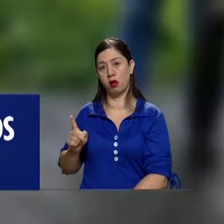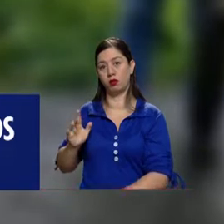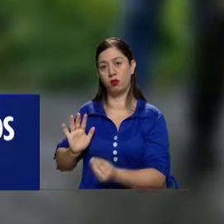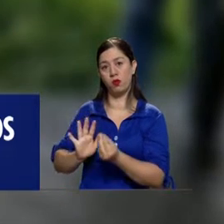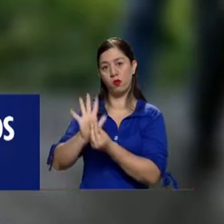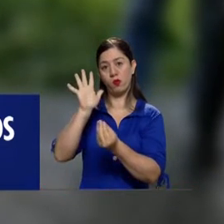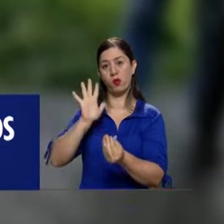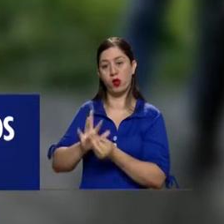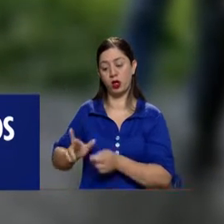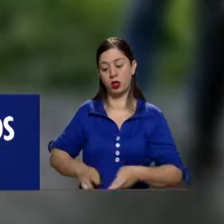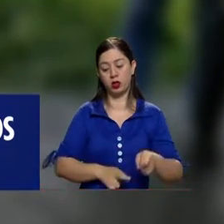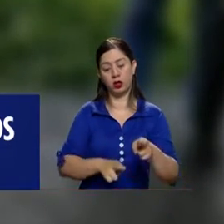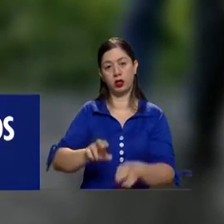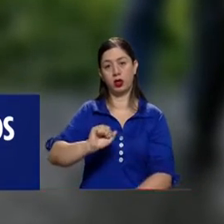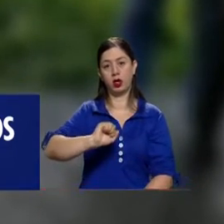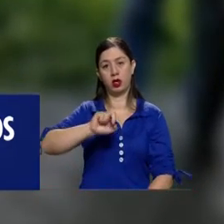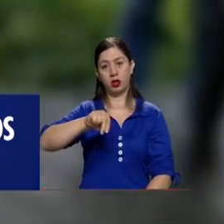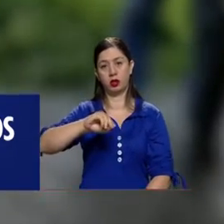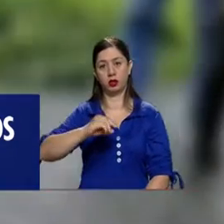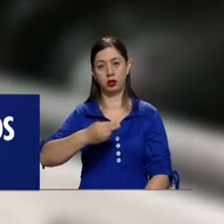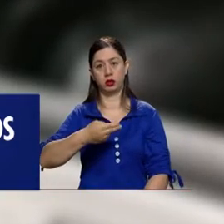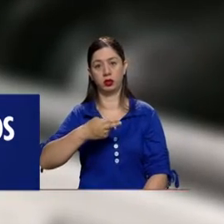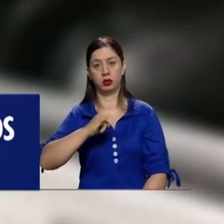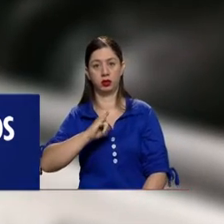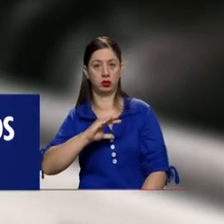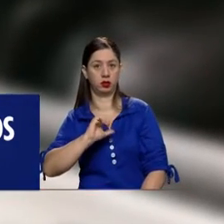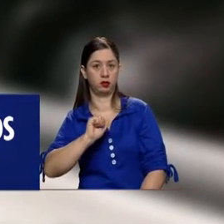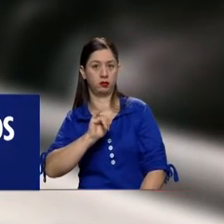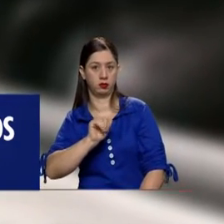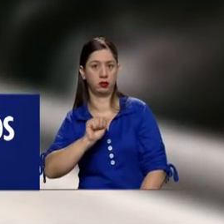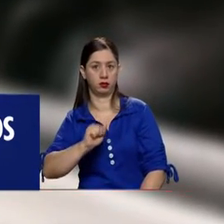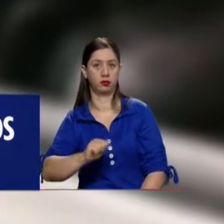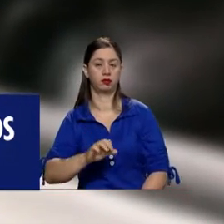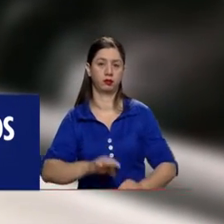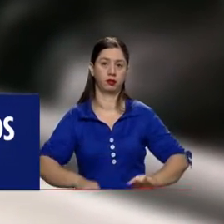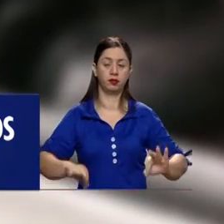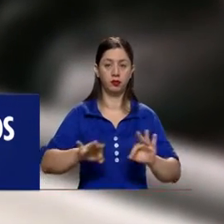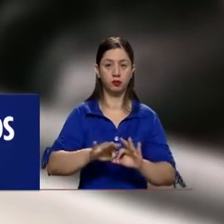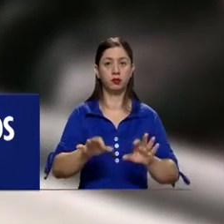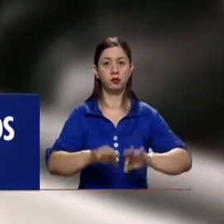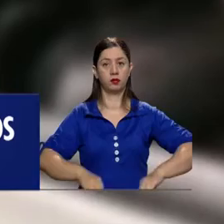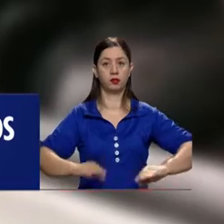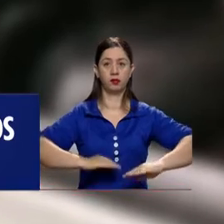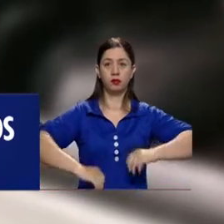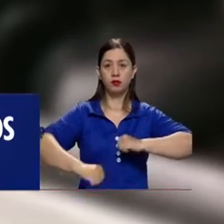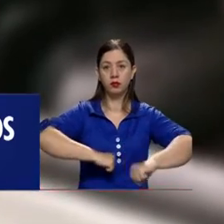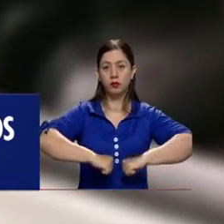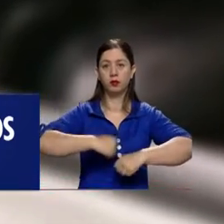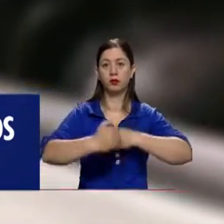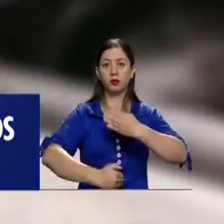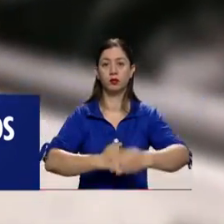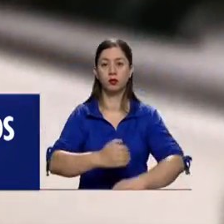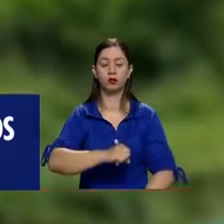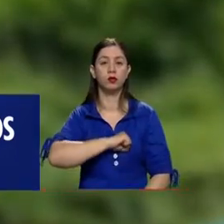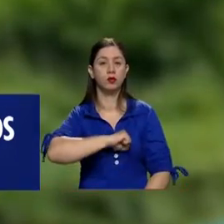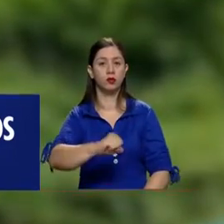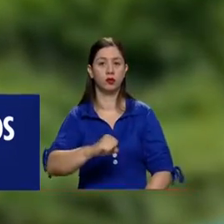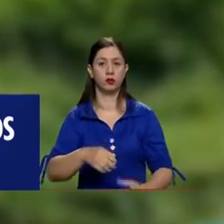río Anchicayá por falta de condiciones. Un importante paso, sin duda alguna, en el restablecimiento de sus derechos